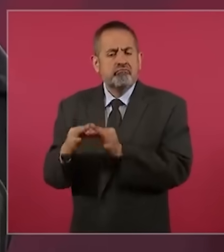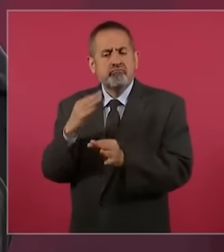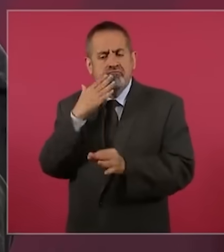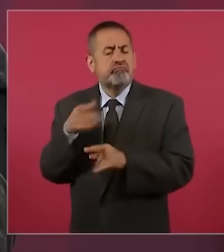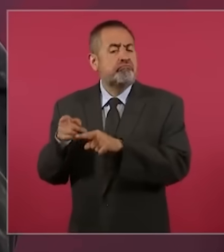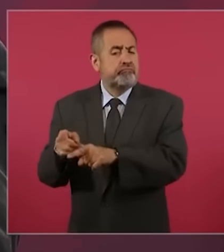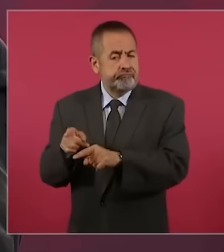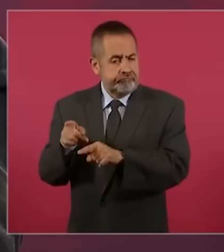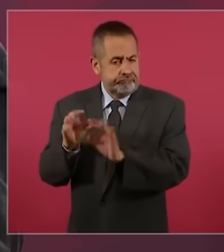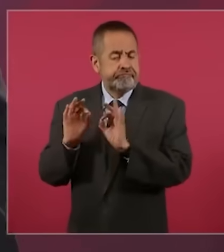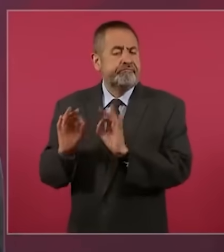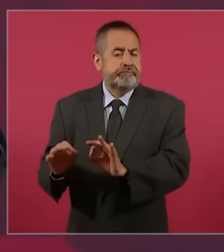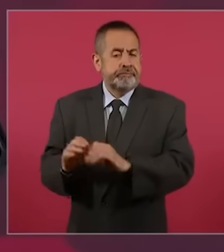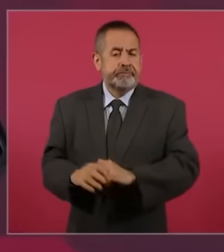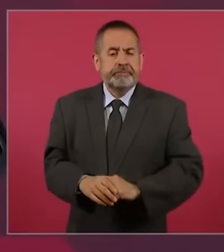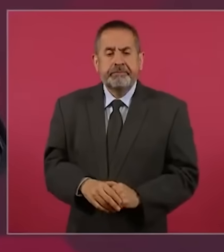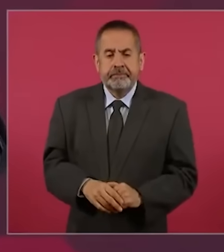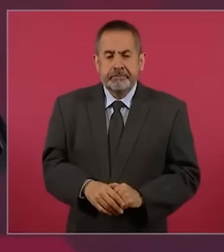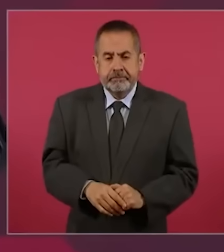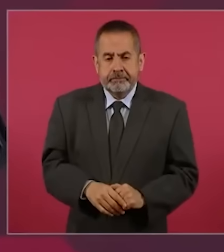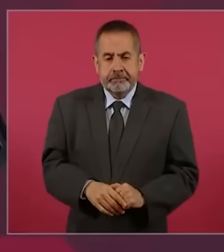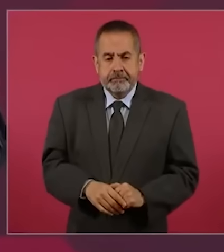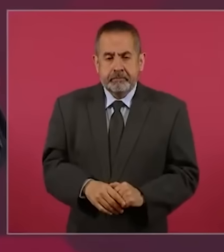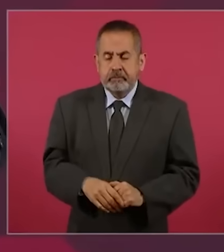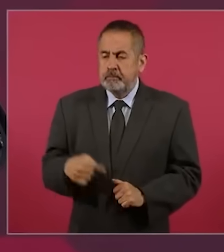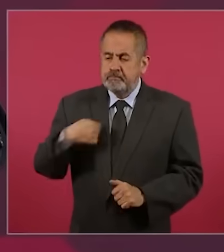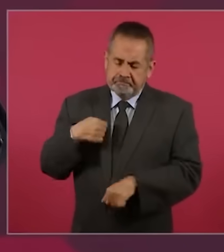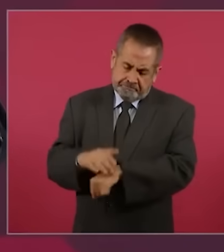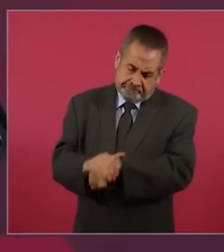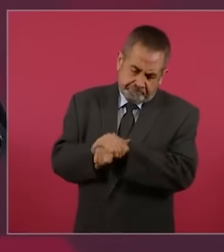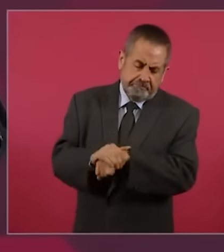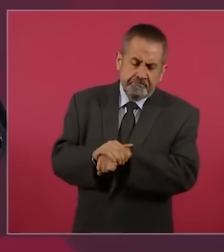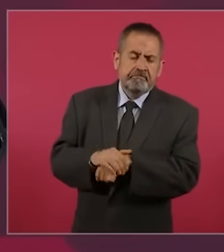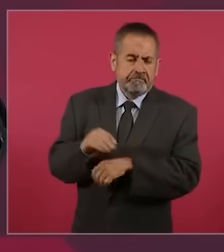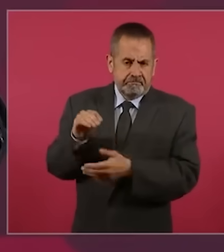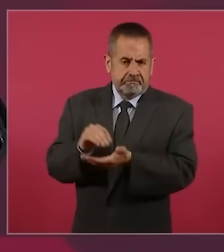es mi amigo.